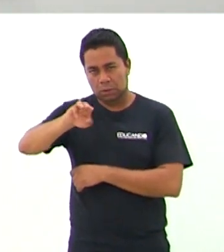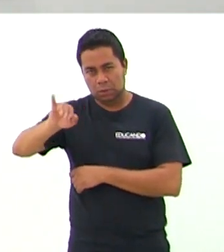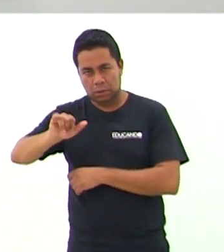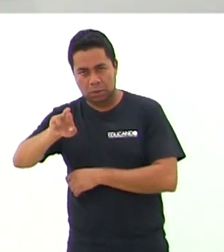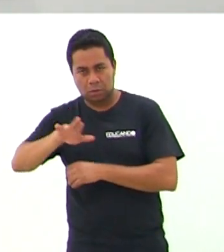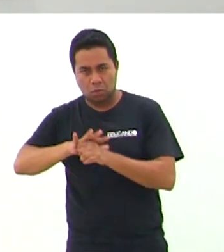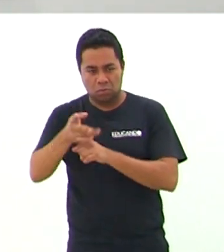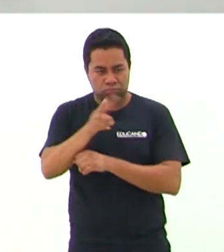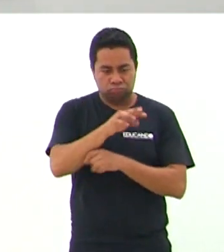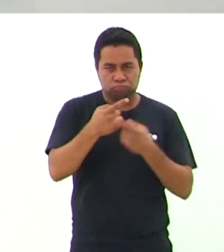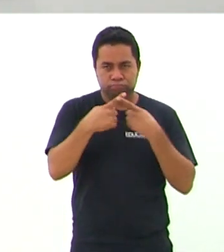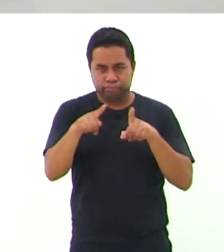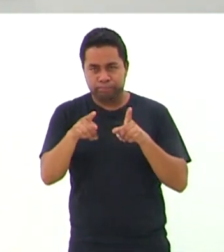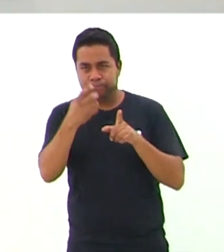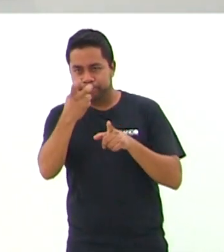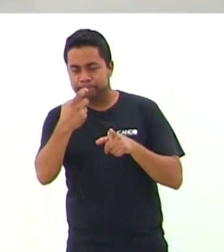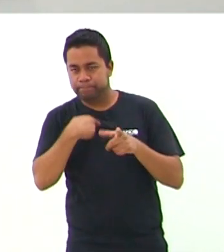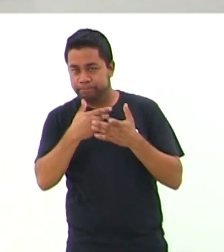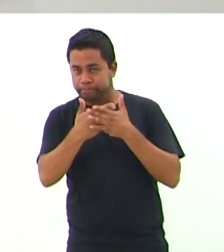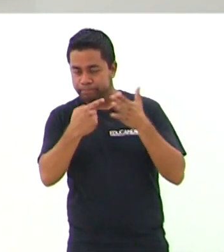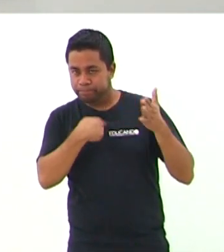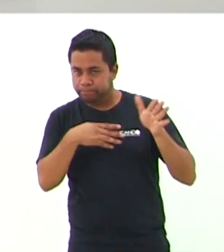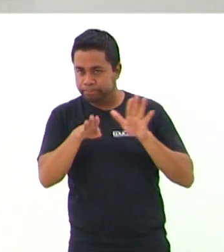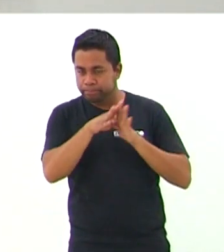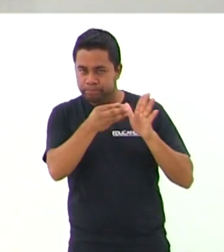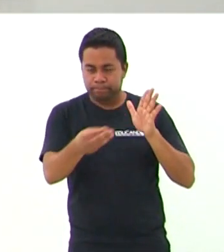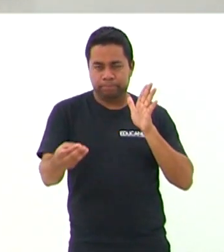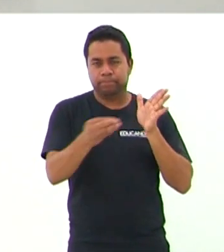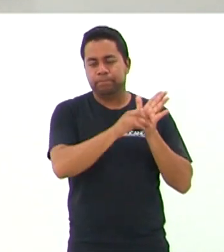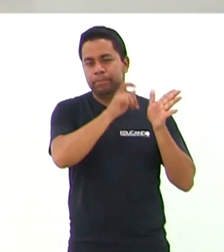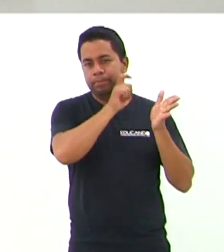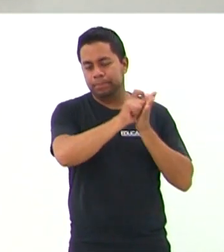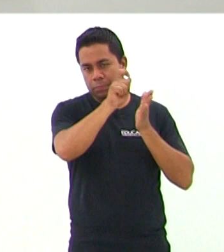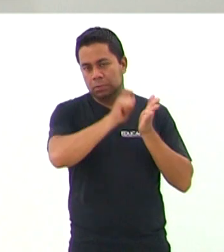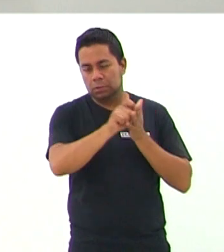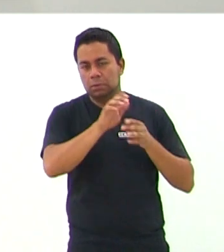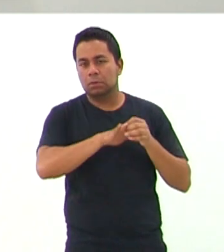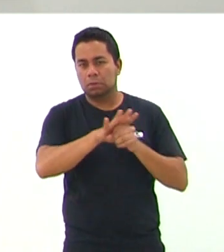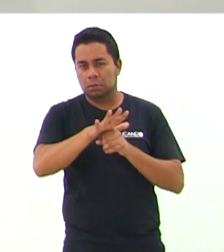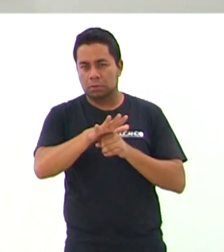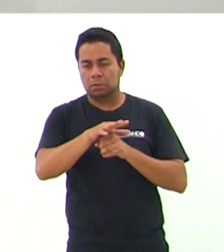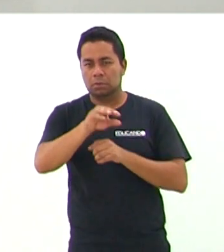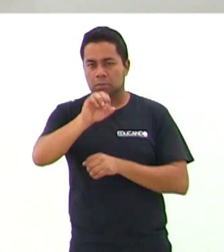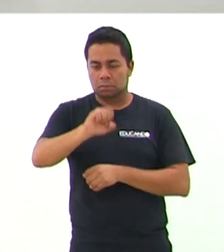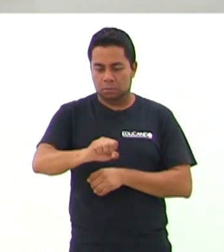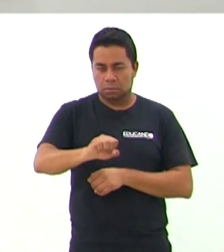lo tanto, vamos a poner acá como lo que es